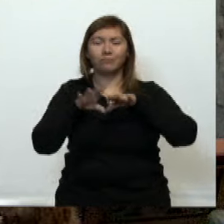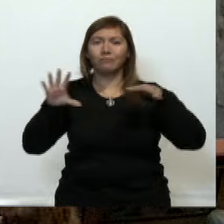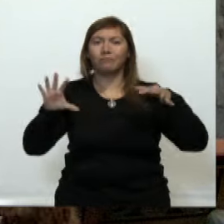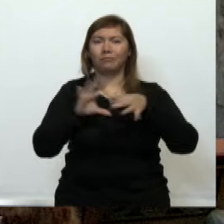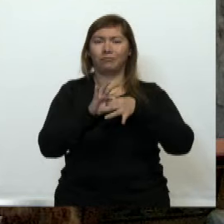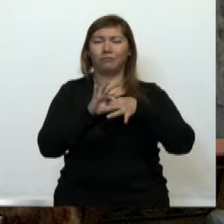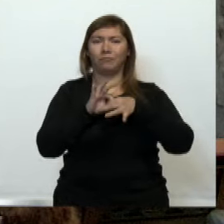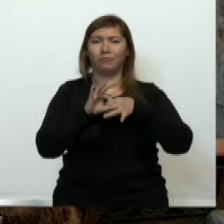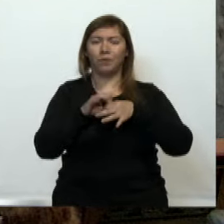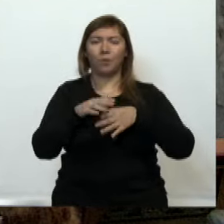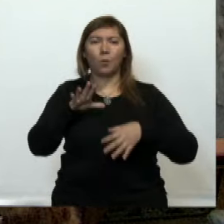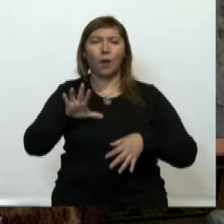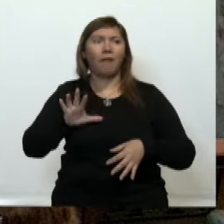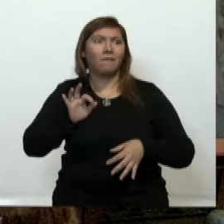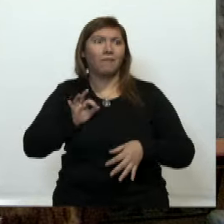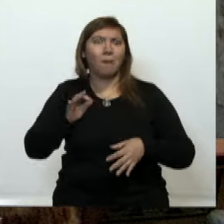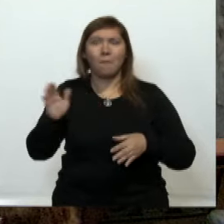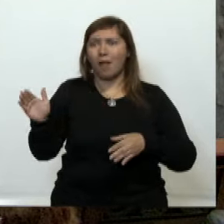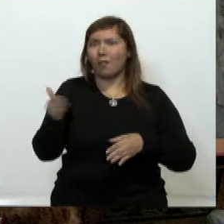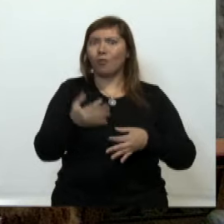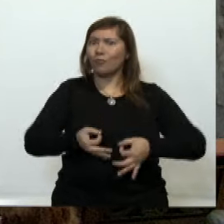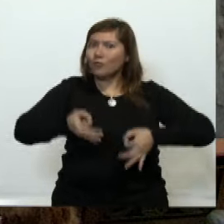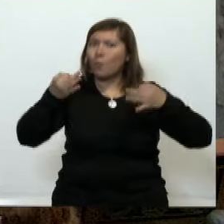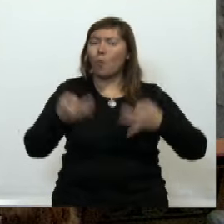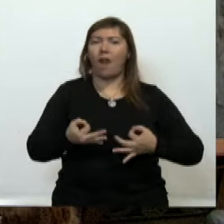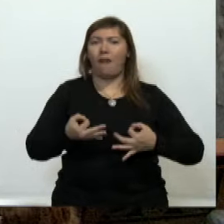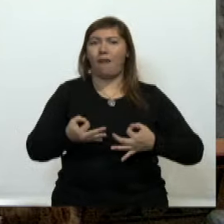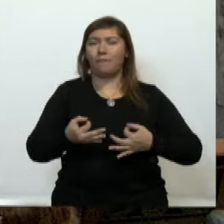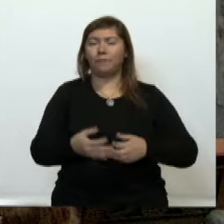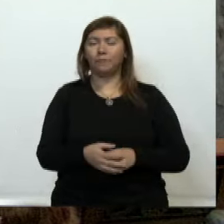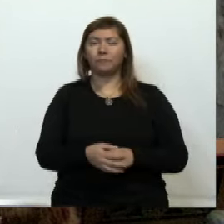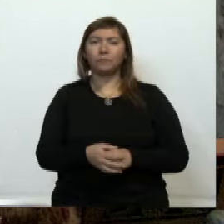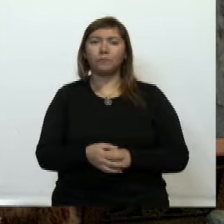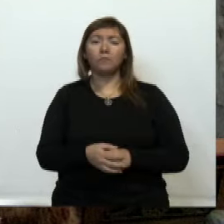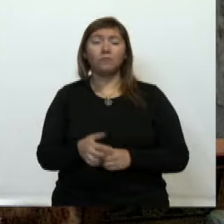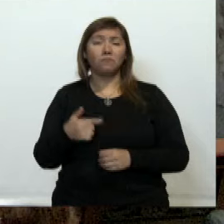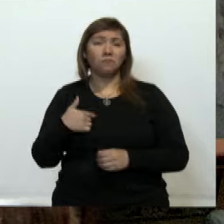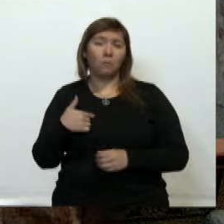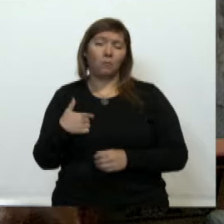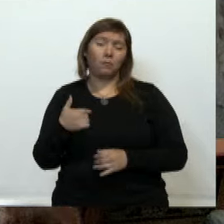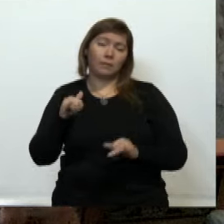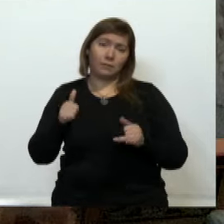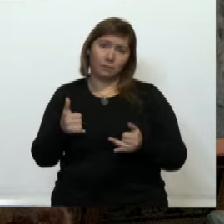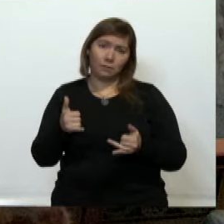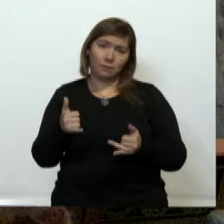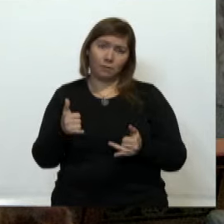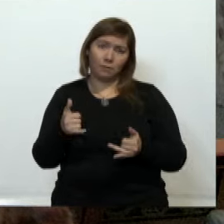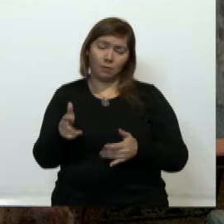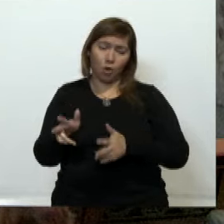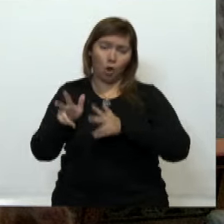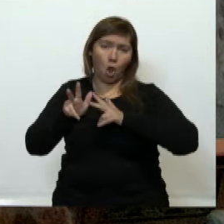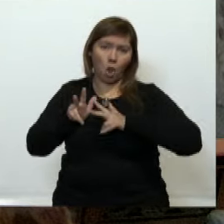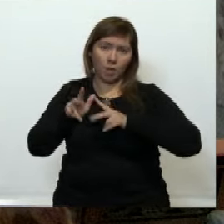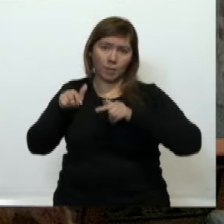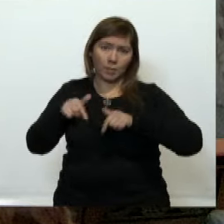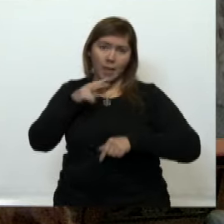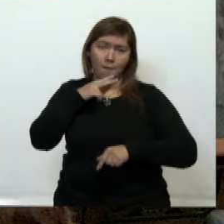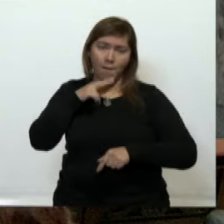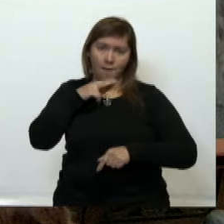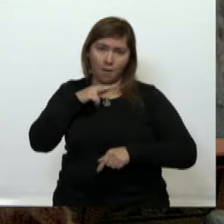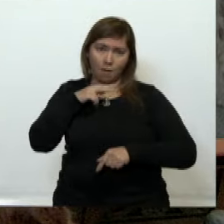digna para todos. Por supuesto que hoy nos dice también el Evangelio